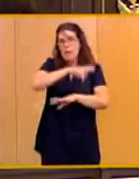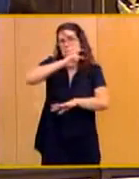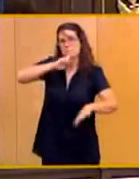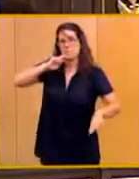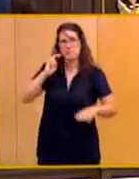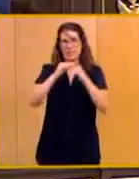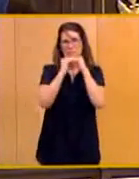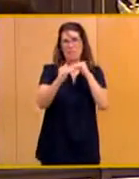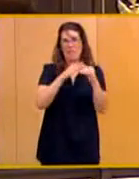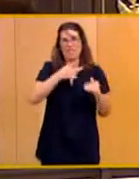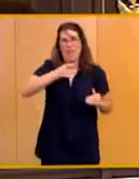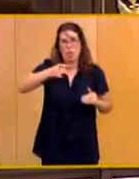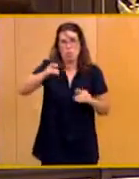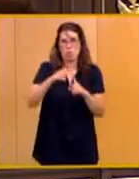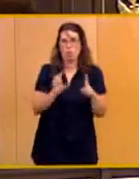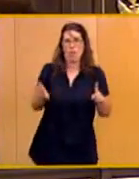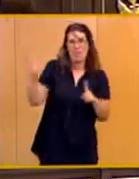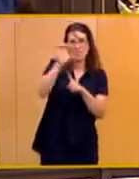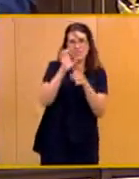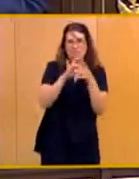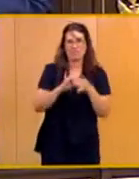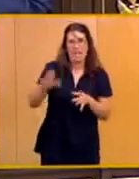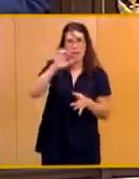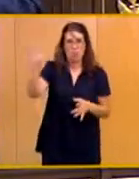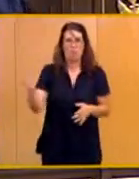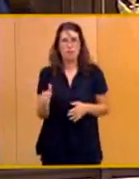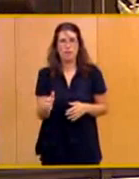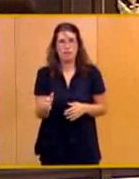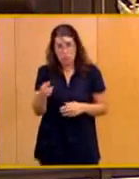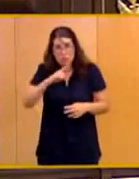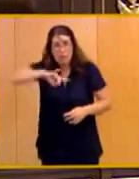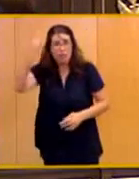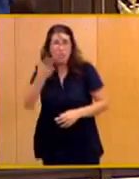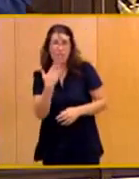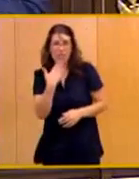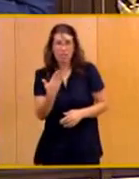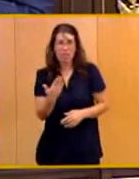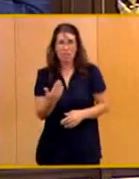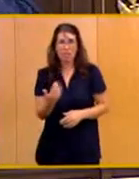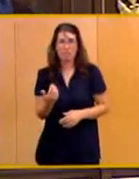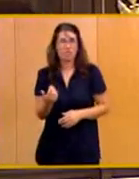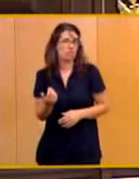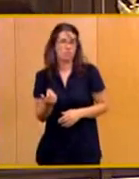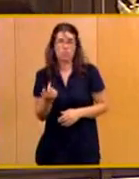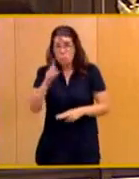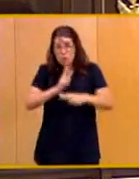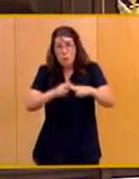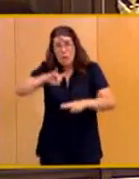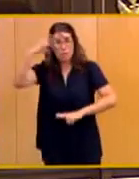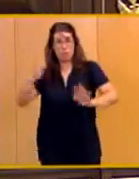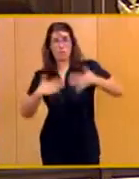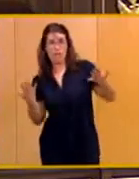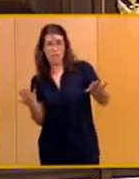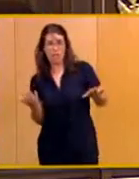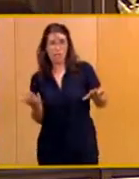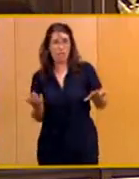deudas soberanas de la zona euro. Usted Silencio, por favor. Llama a todo eso improvisar.